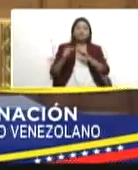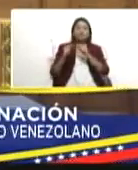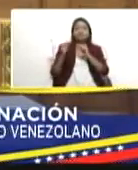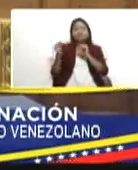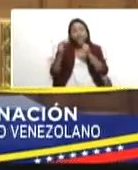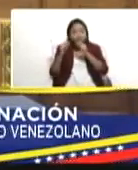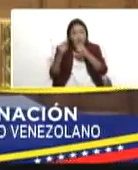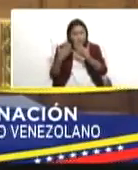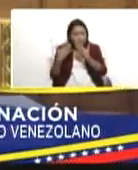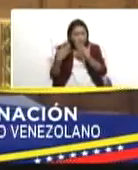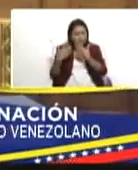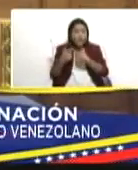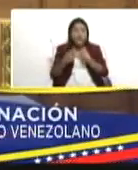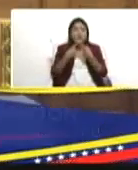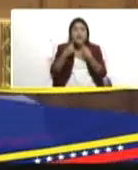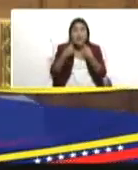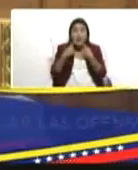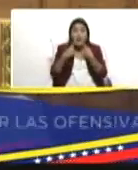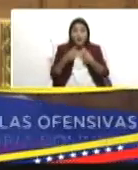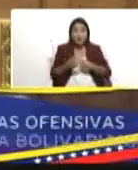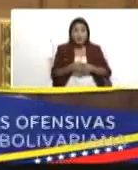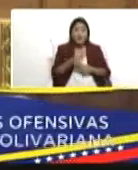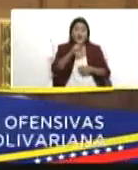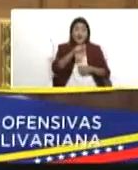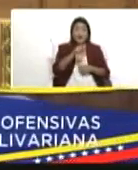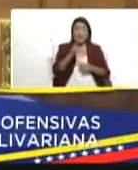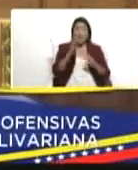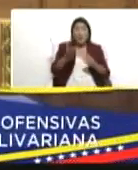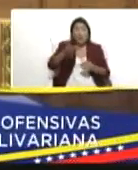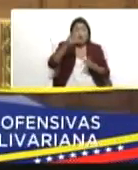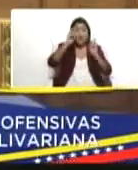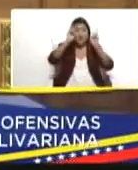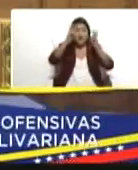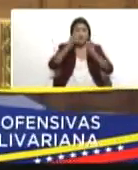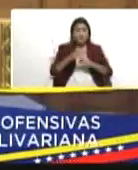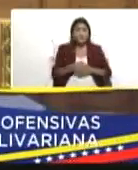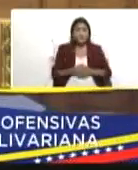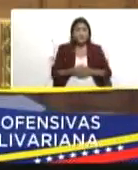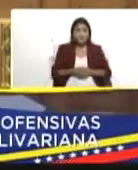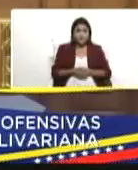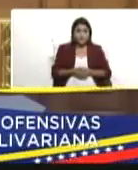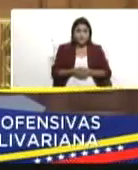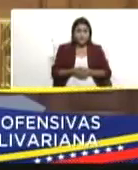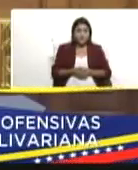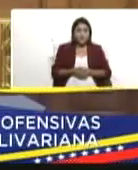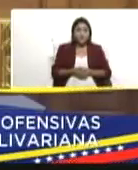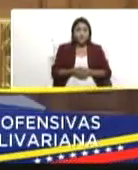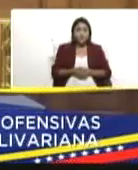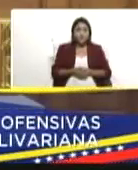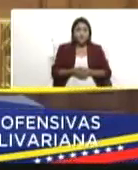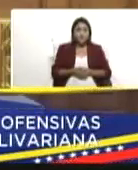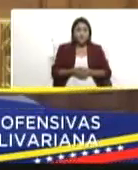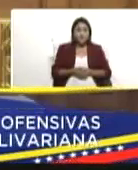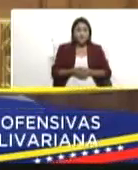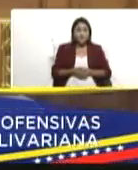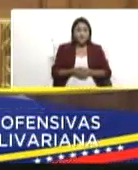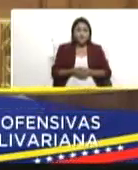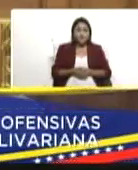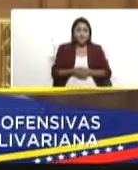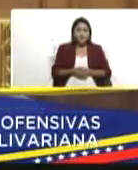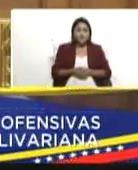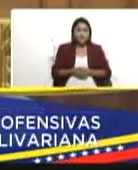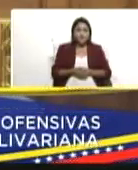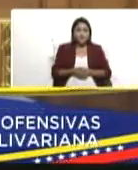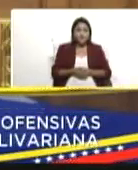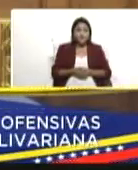reuniones un tema vital era el canje para lograr